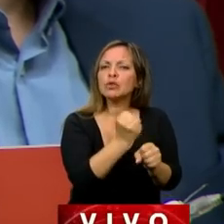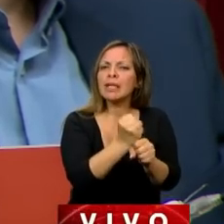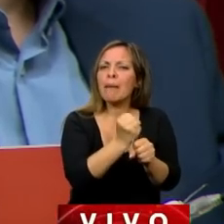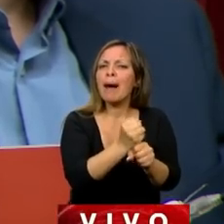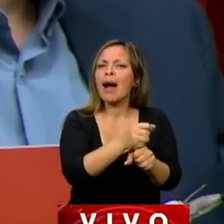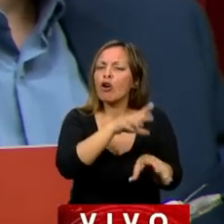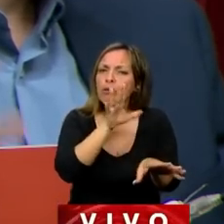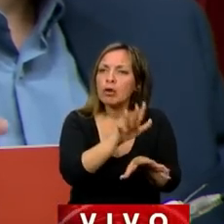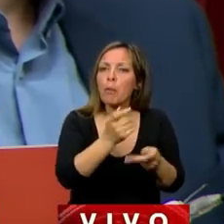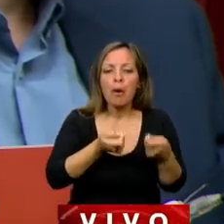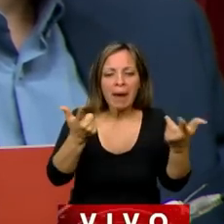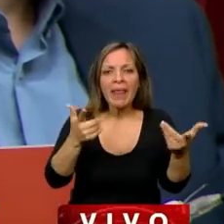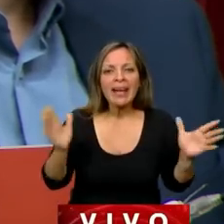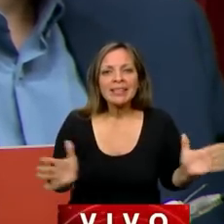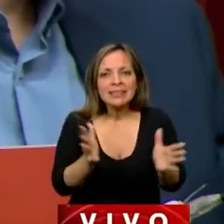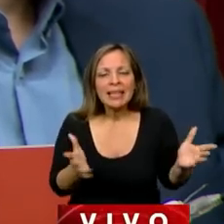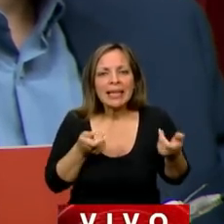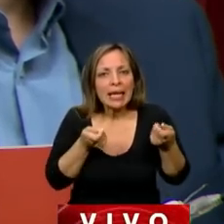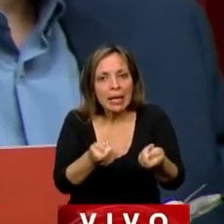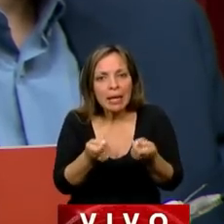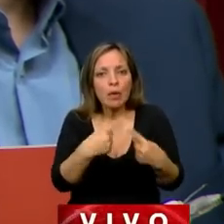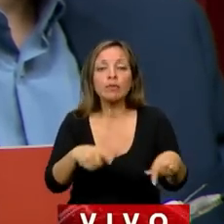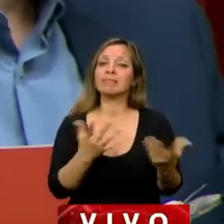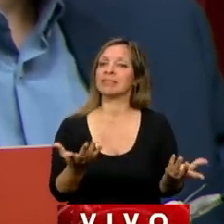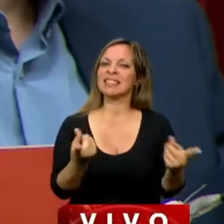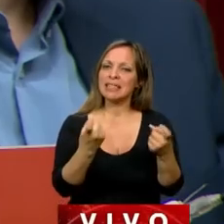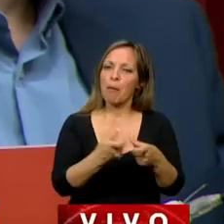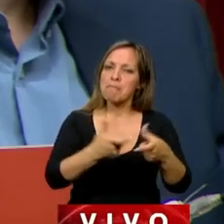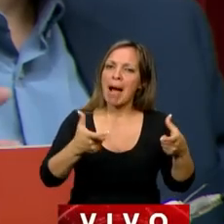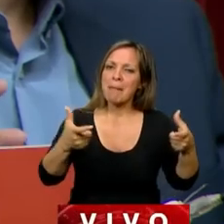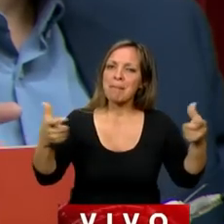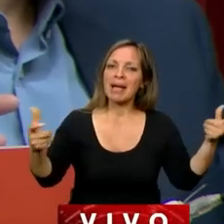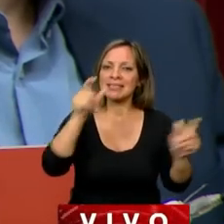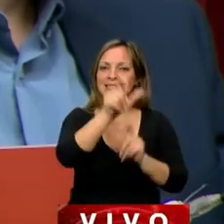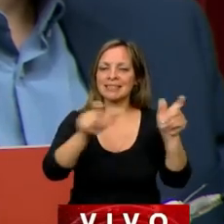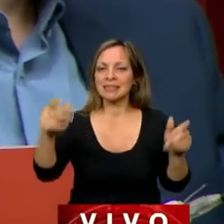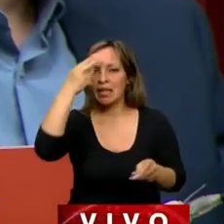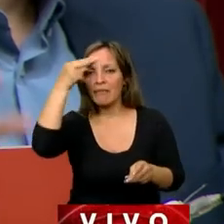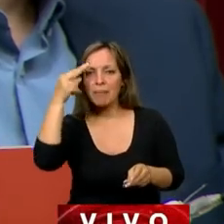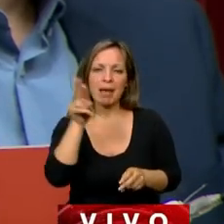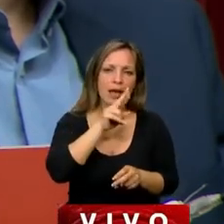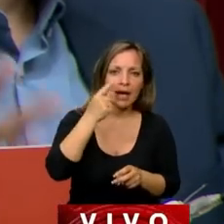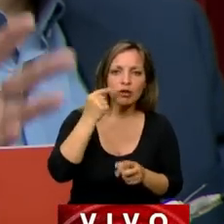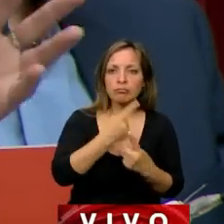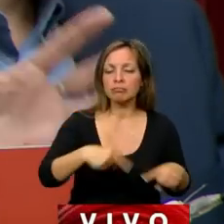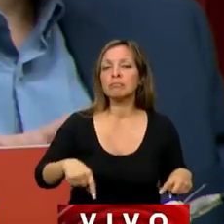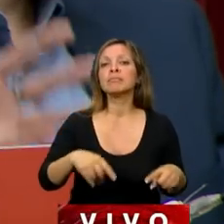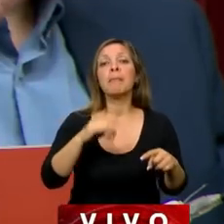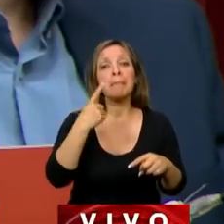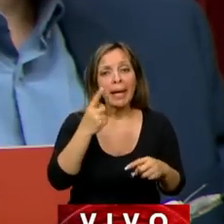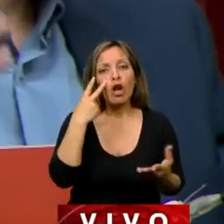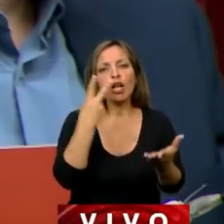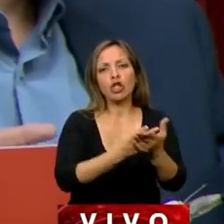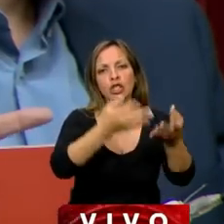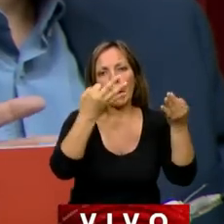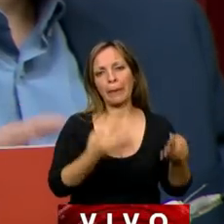completamente atractiva, sí. Necesitamos más enfermeras y más enfermeros correctamente